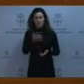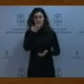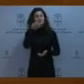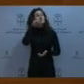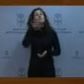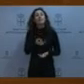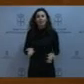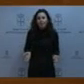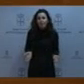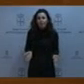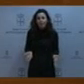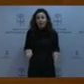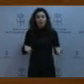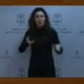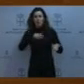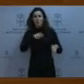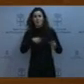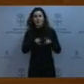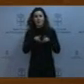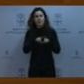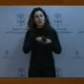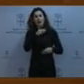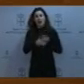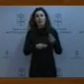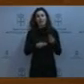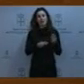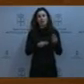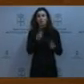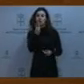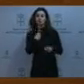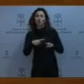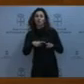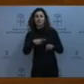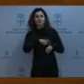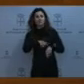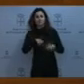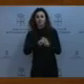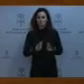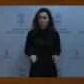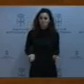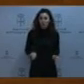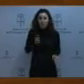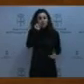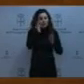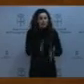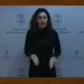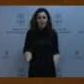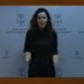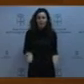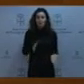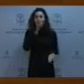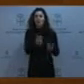verdad? Lo que no se puede es sorber y soplar en las argumentaciones, señor Fernández. No se puede, porque un